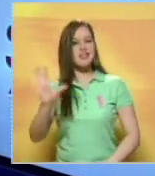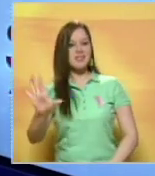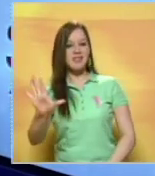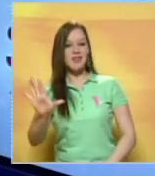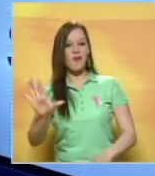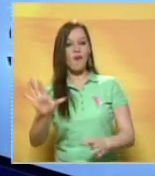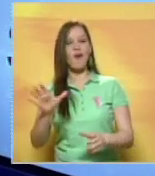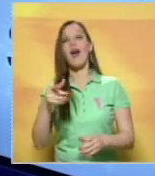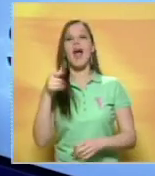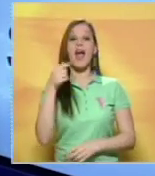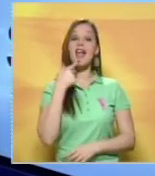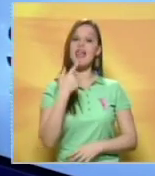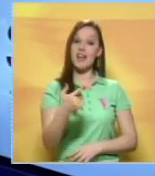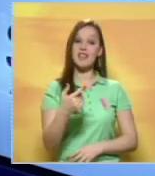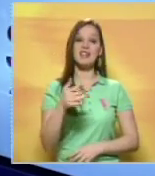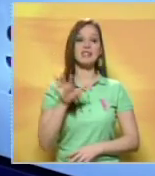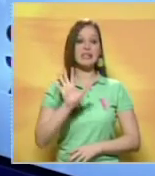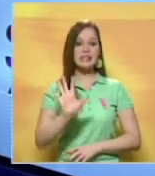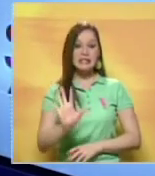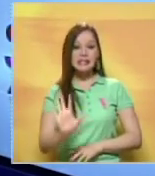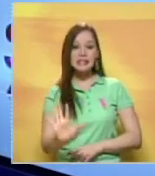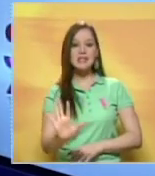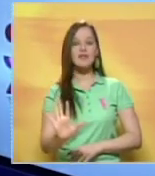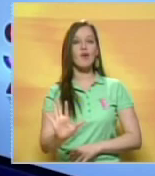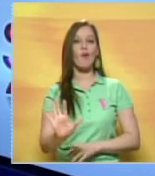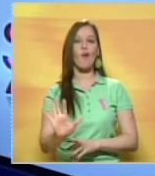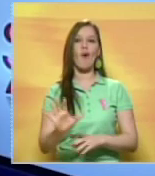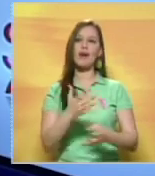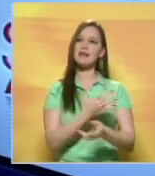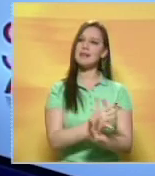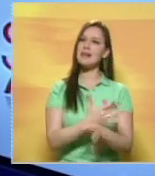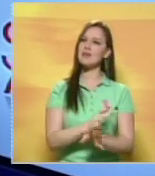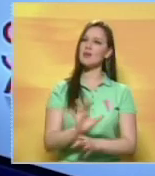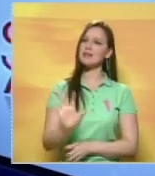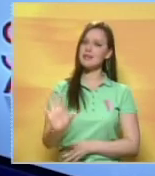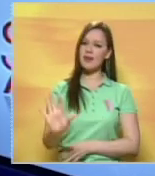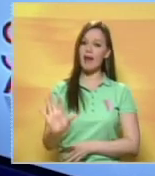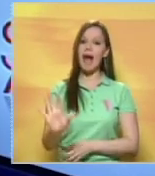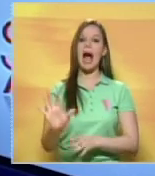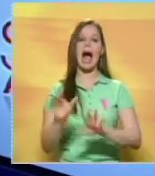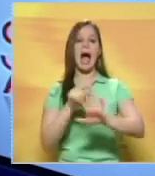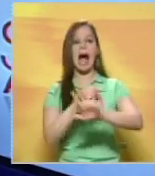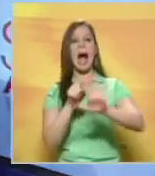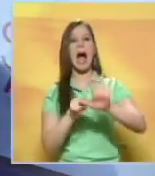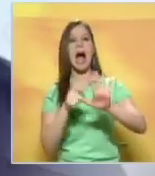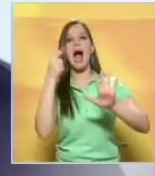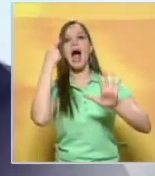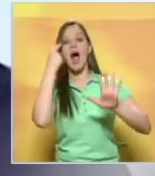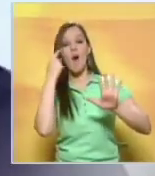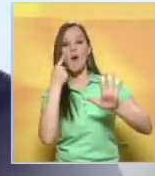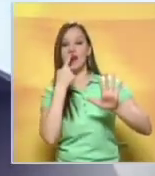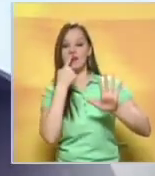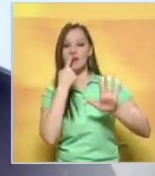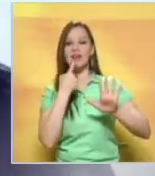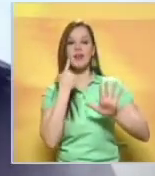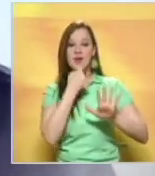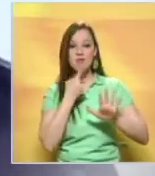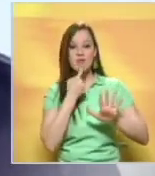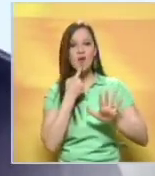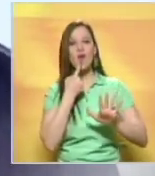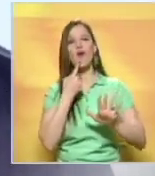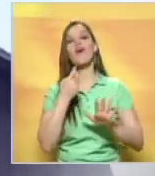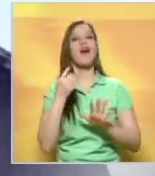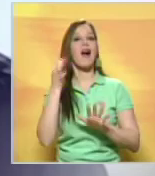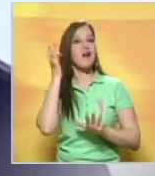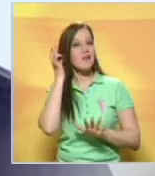insiste en colocar cosas bien subidas de tono en ese programa. Los 5 sentidos. Claro, los 5 sentidos. ¿Qué es mal pensado hasta ahora?